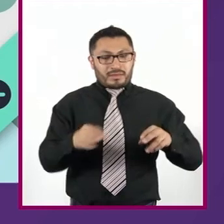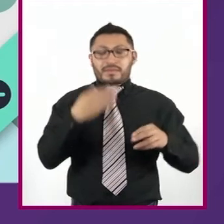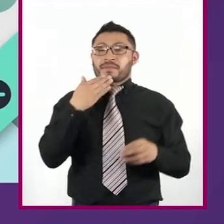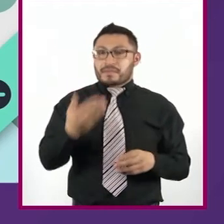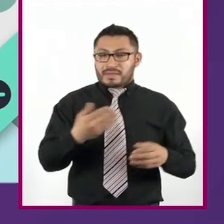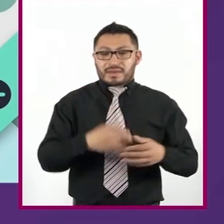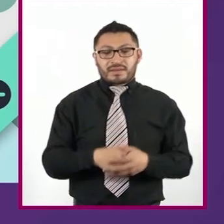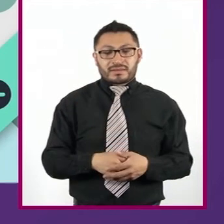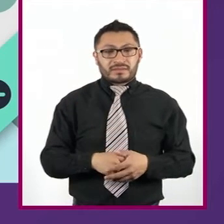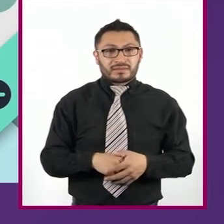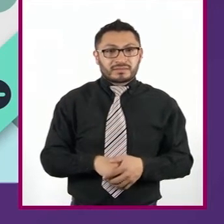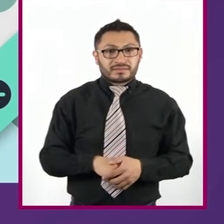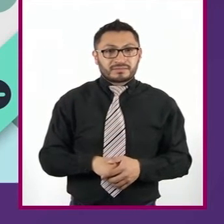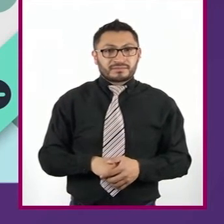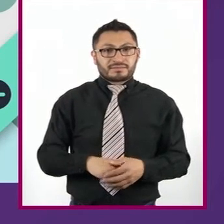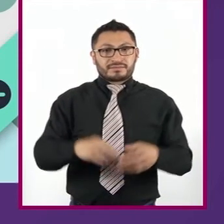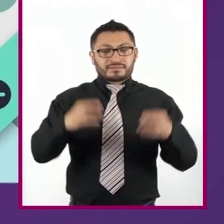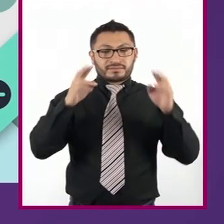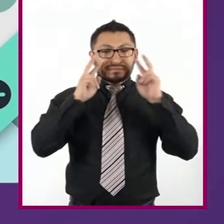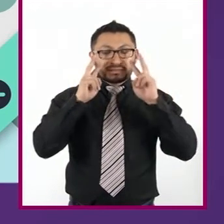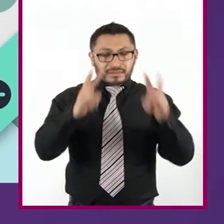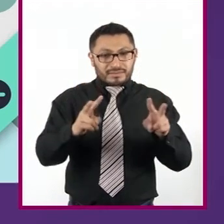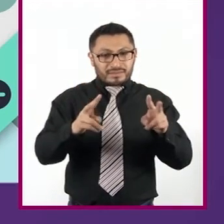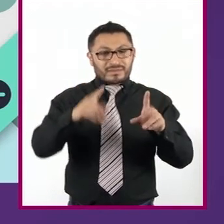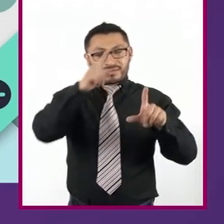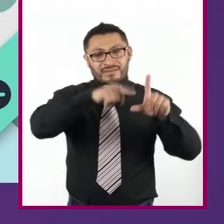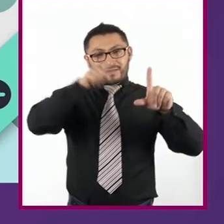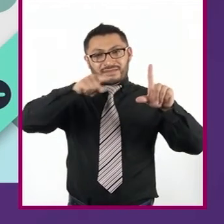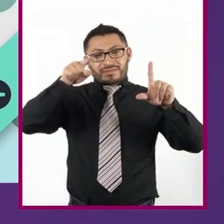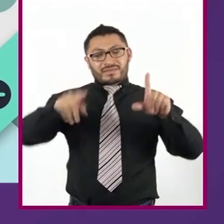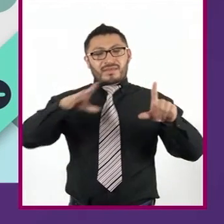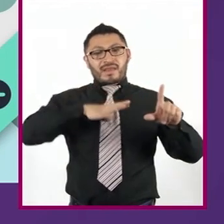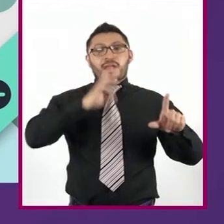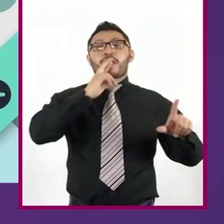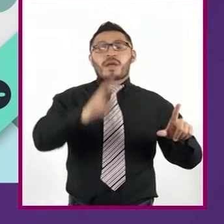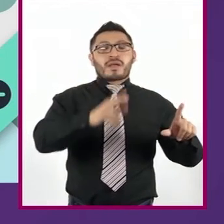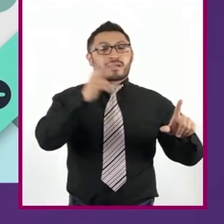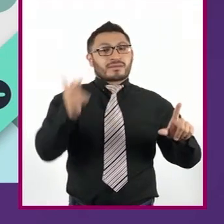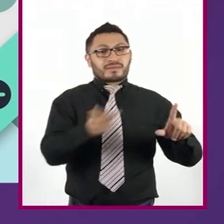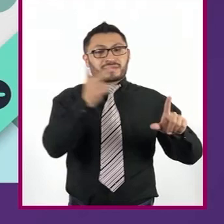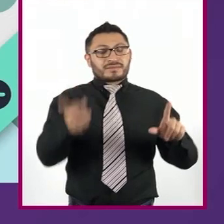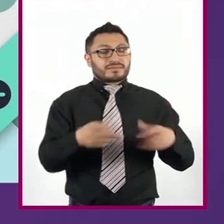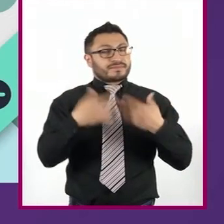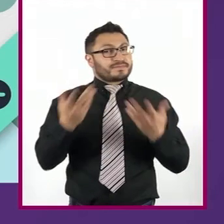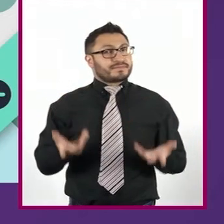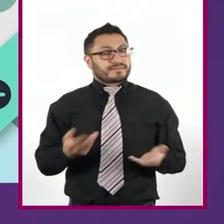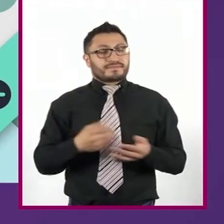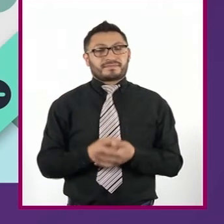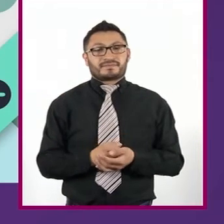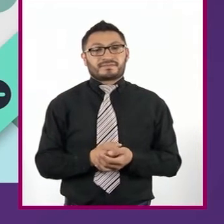bien. Ya observadas las tablas, vamos a contestar las siguientes preguntas.